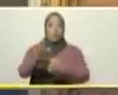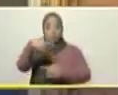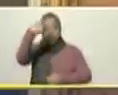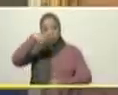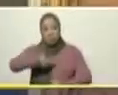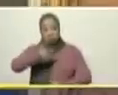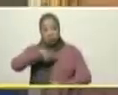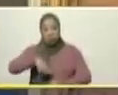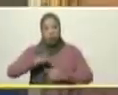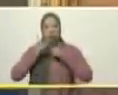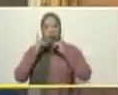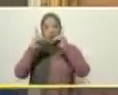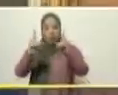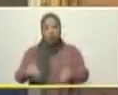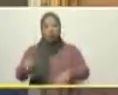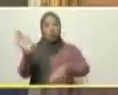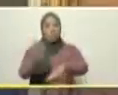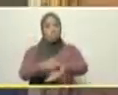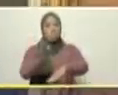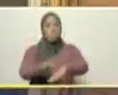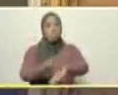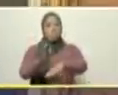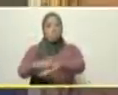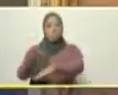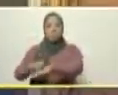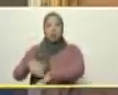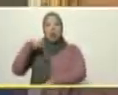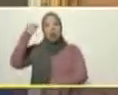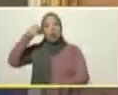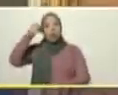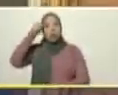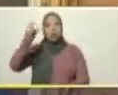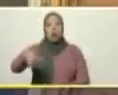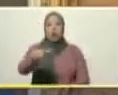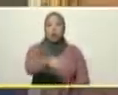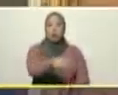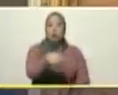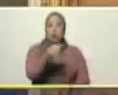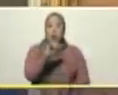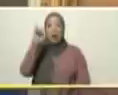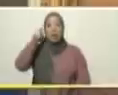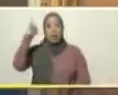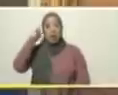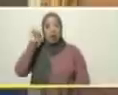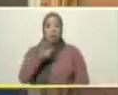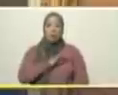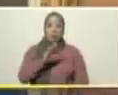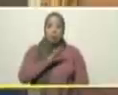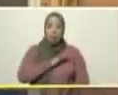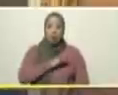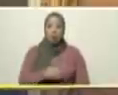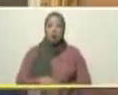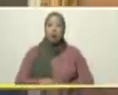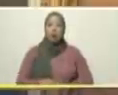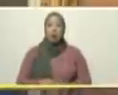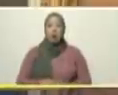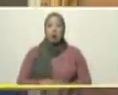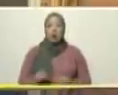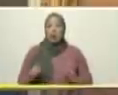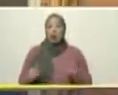el protagonista fuera el pueblo consciente y organizado. Así que nuestro proyecto